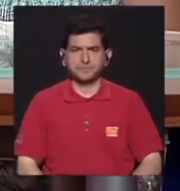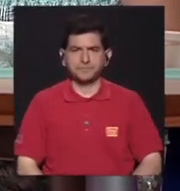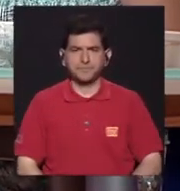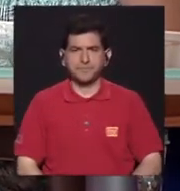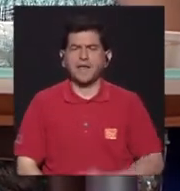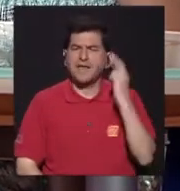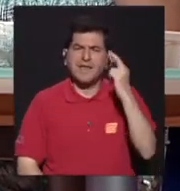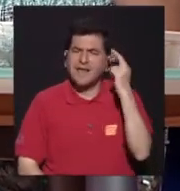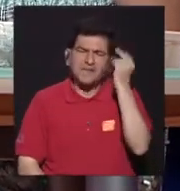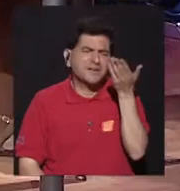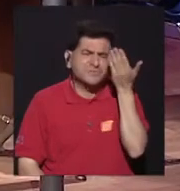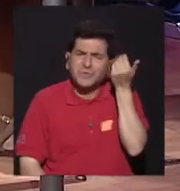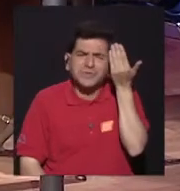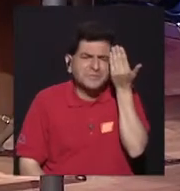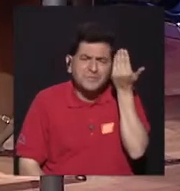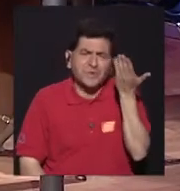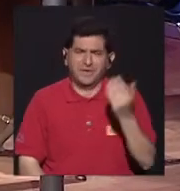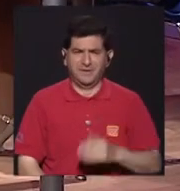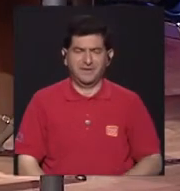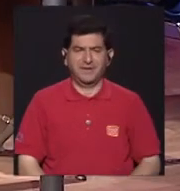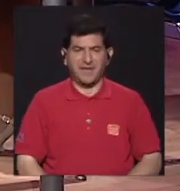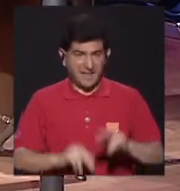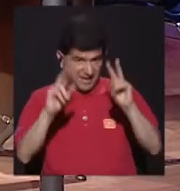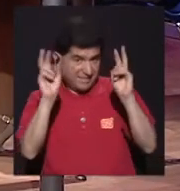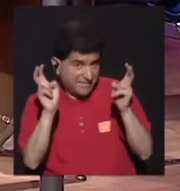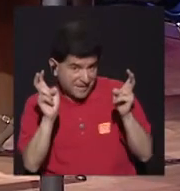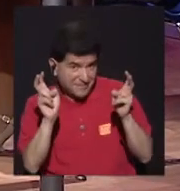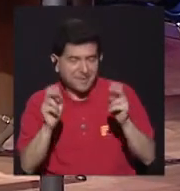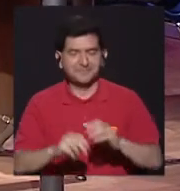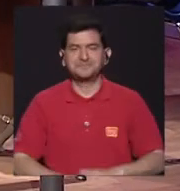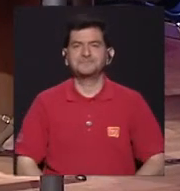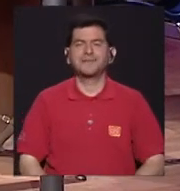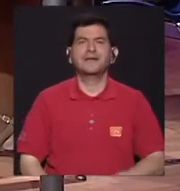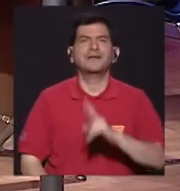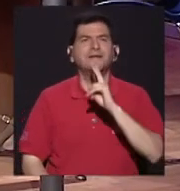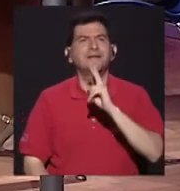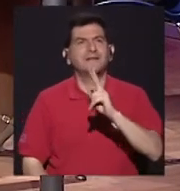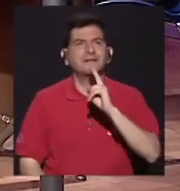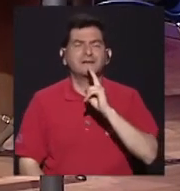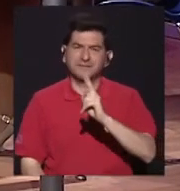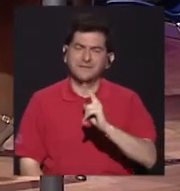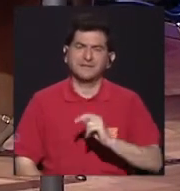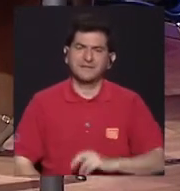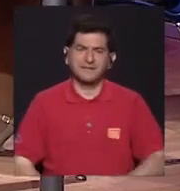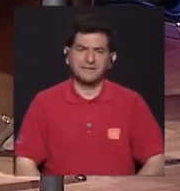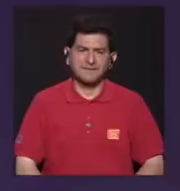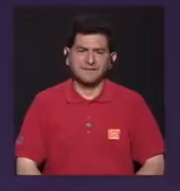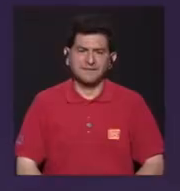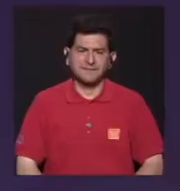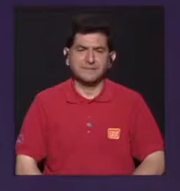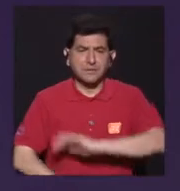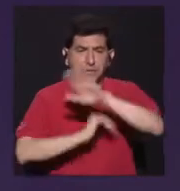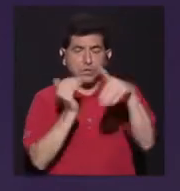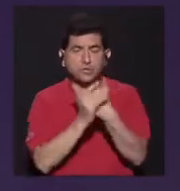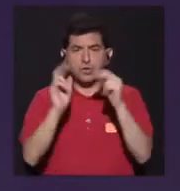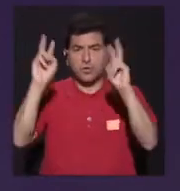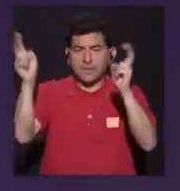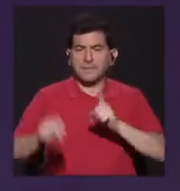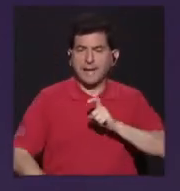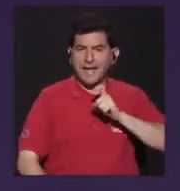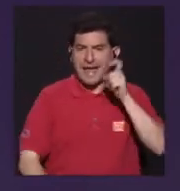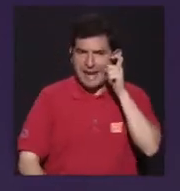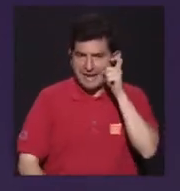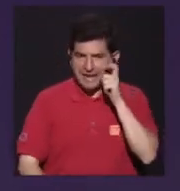¿por qué? ¿Por qué este...? ¿Por qué el tema? Ajá. Bueno, en realidad, todo el tema de género, pues